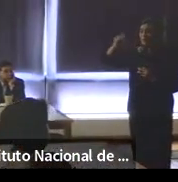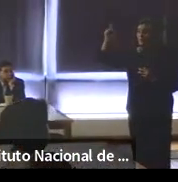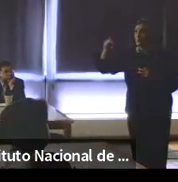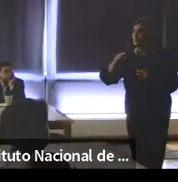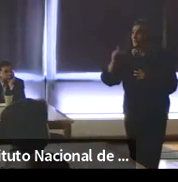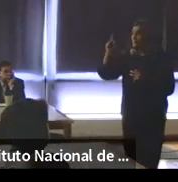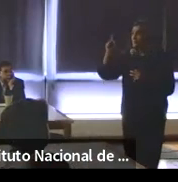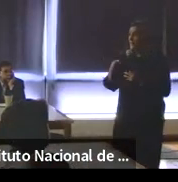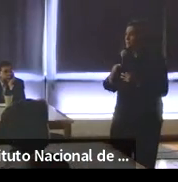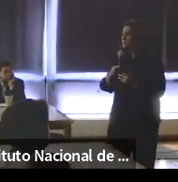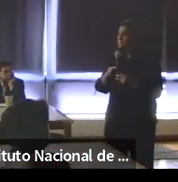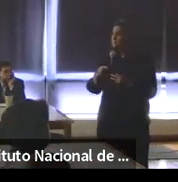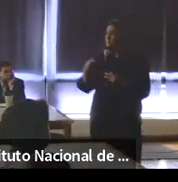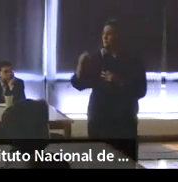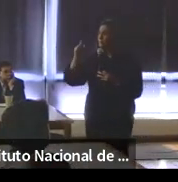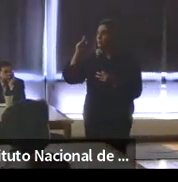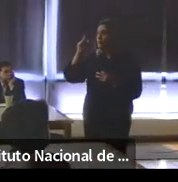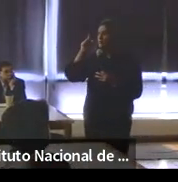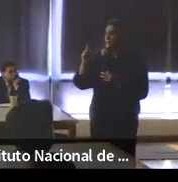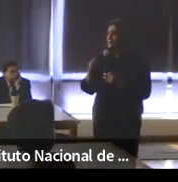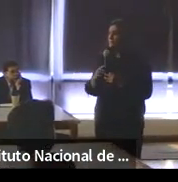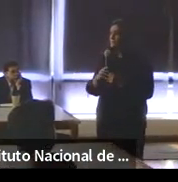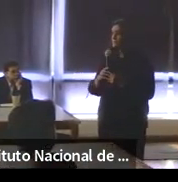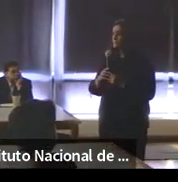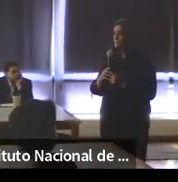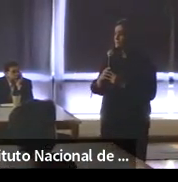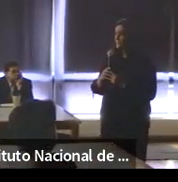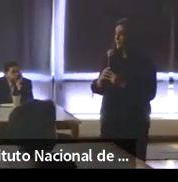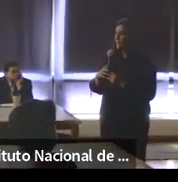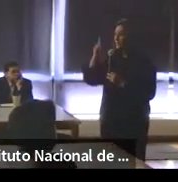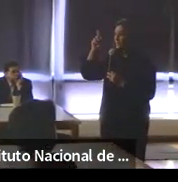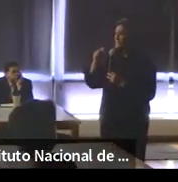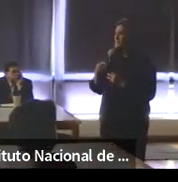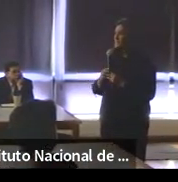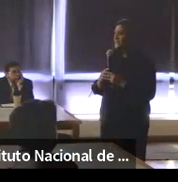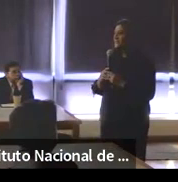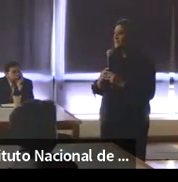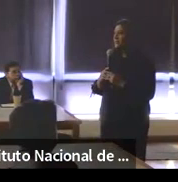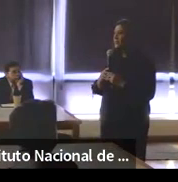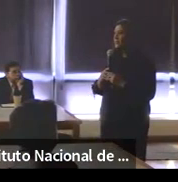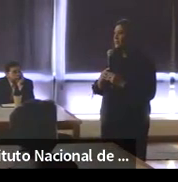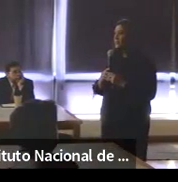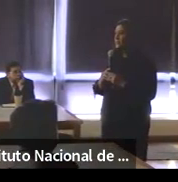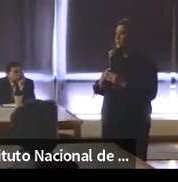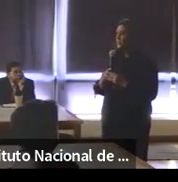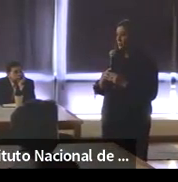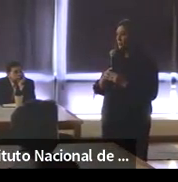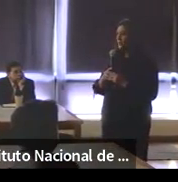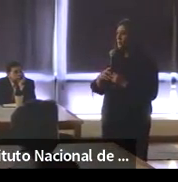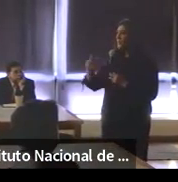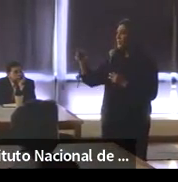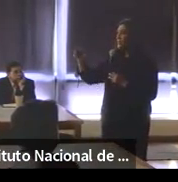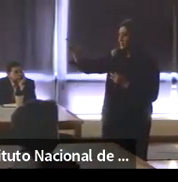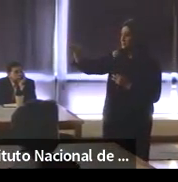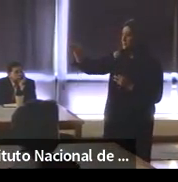Mario le preguntó a Natalia puedo salir la primera respuesta Natalia fue no